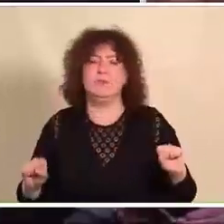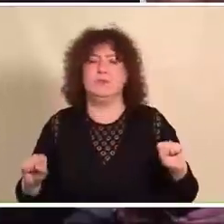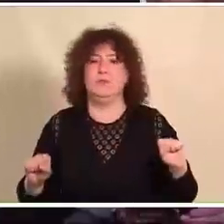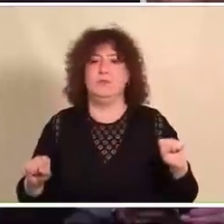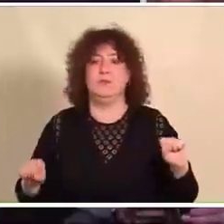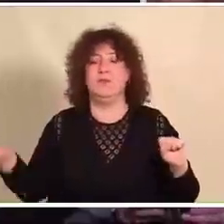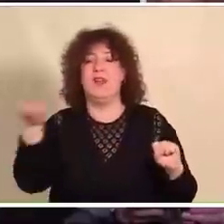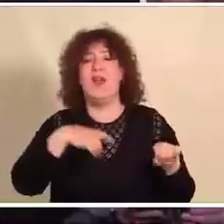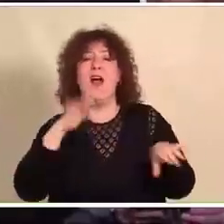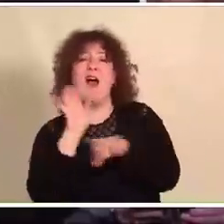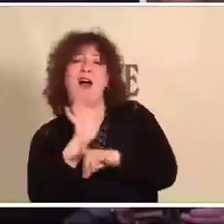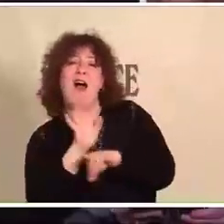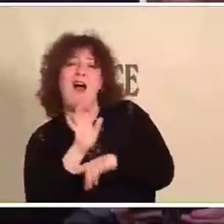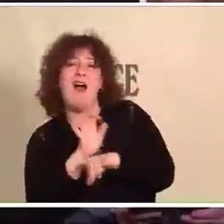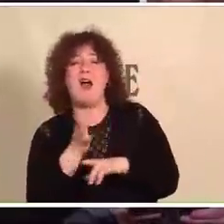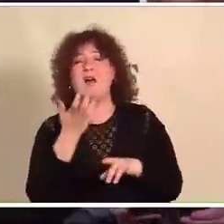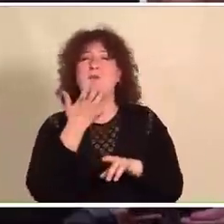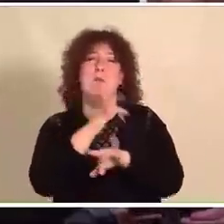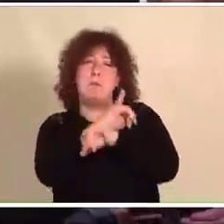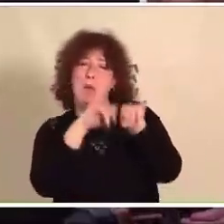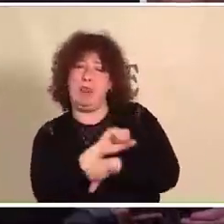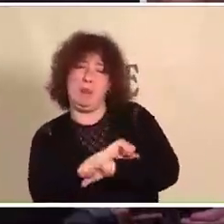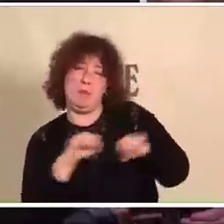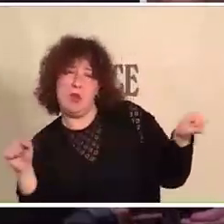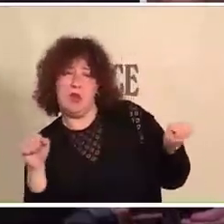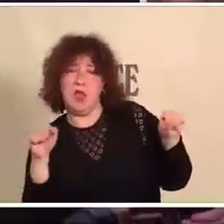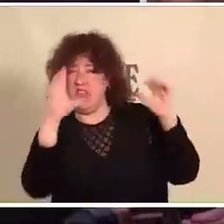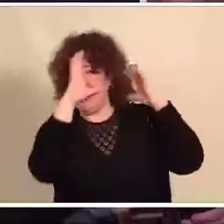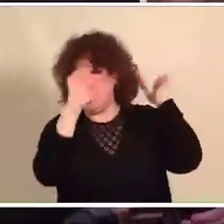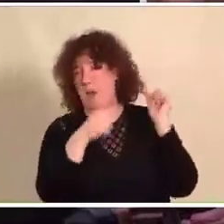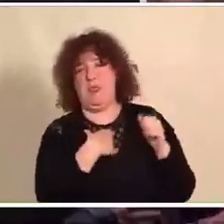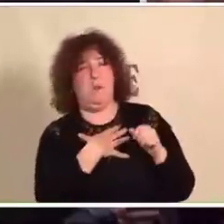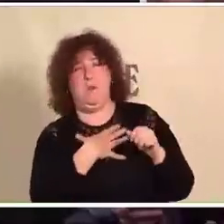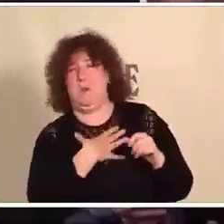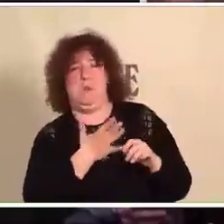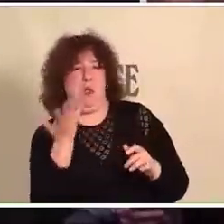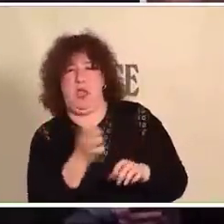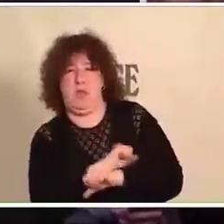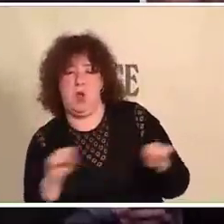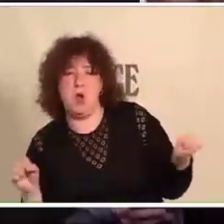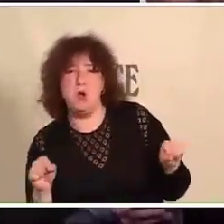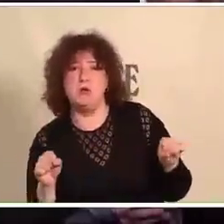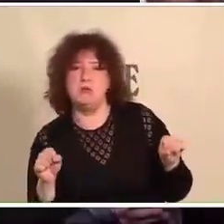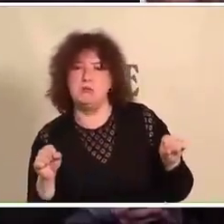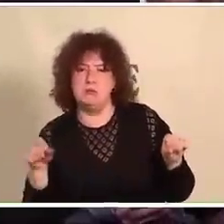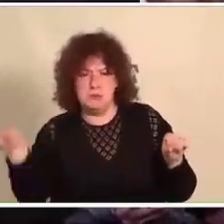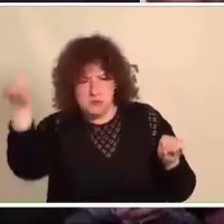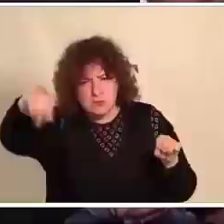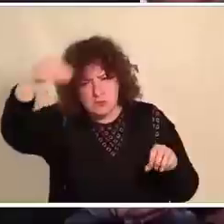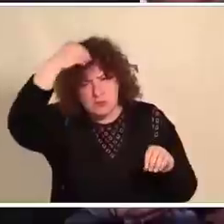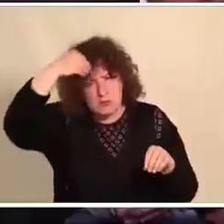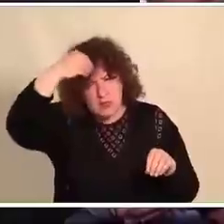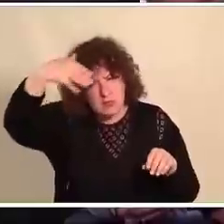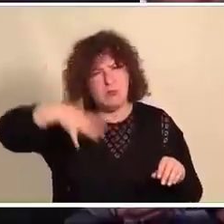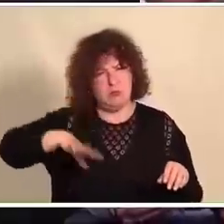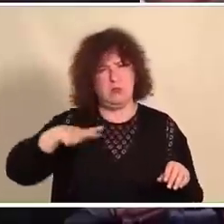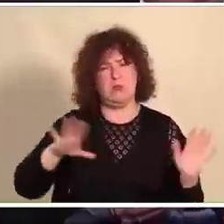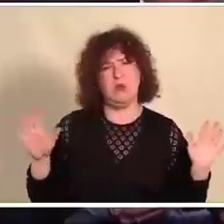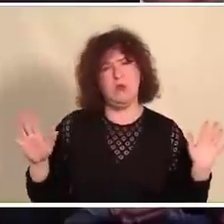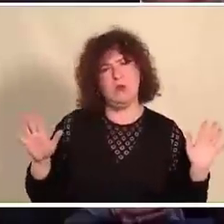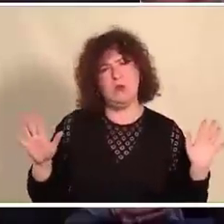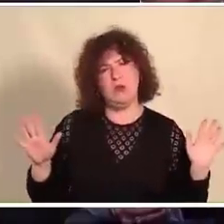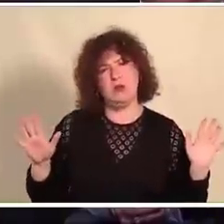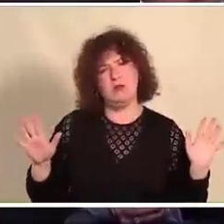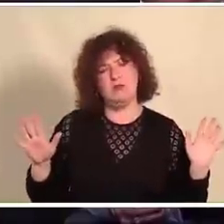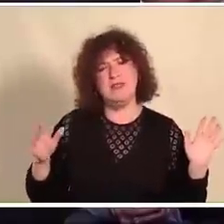las posibilidades de un acuerdo de paz Gracias a la diplomacia deberían preguntarse también con honestidad En qué lado